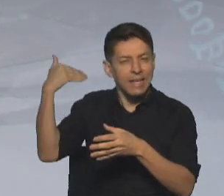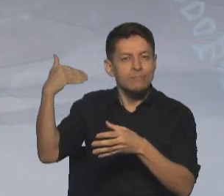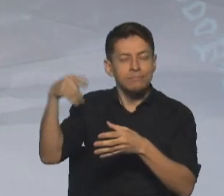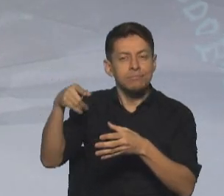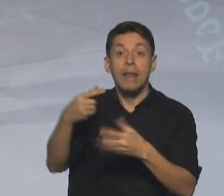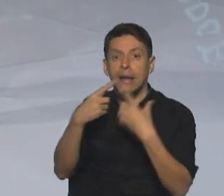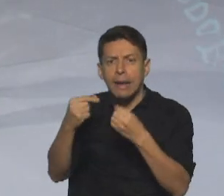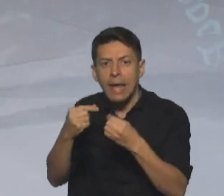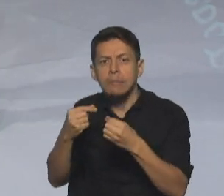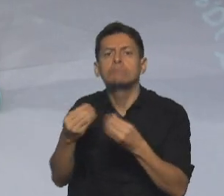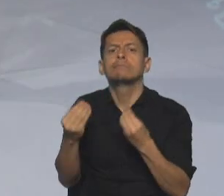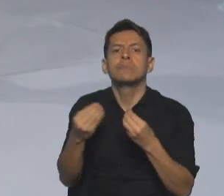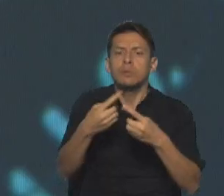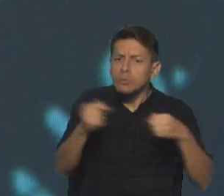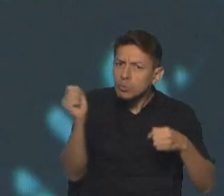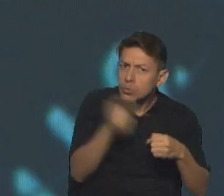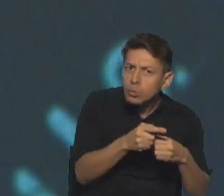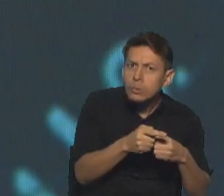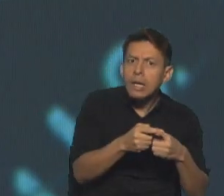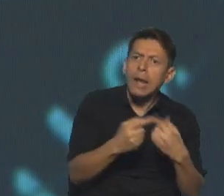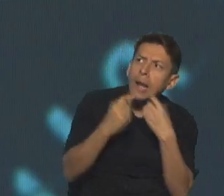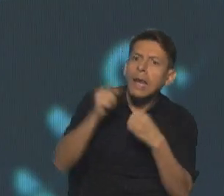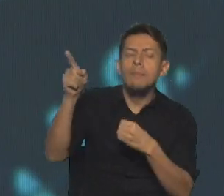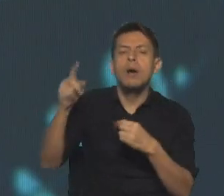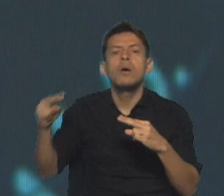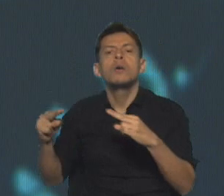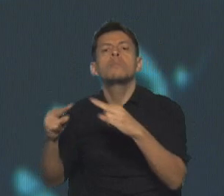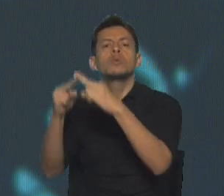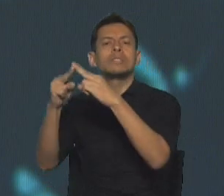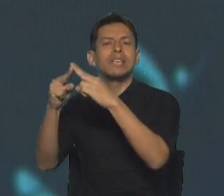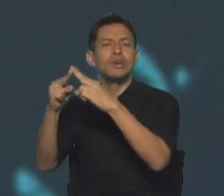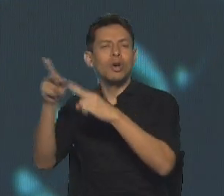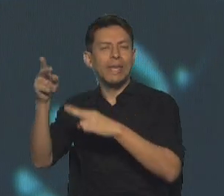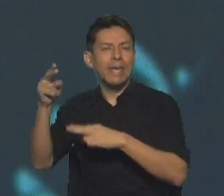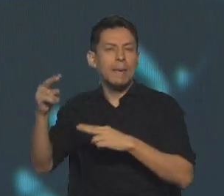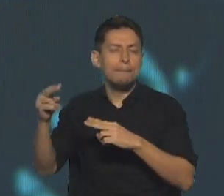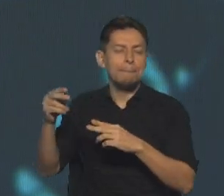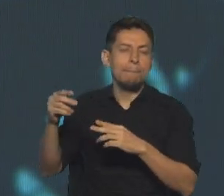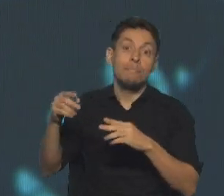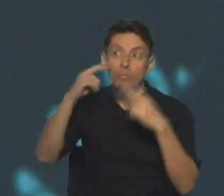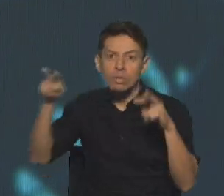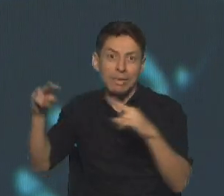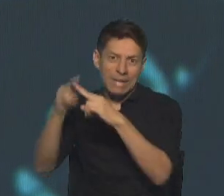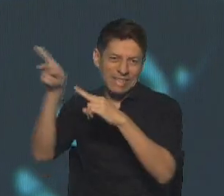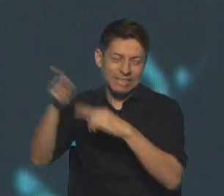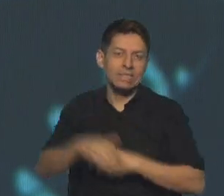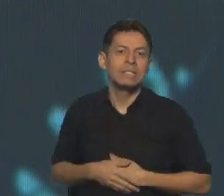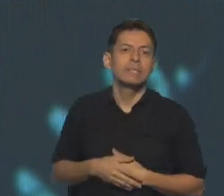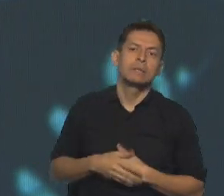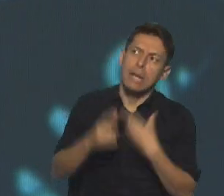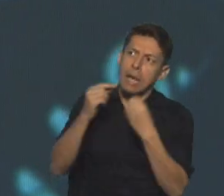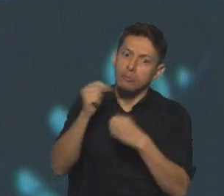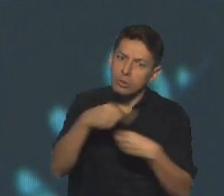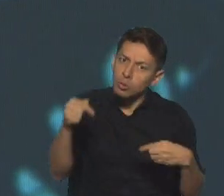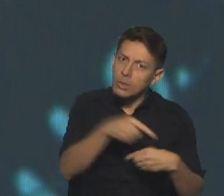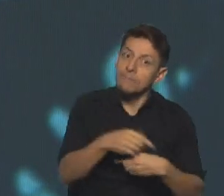los restos ancestrales que son reclamados al un Museo del Hombre de París. Todo esto está presentándose en este momento en el Gomón, en el Cine